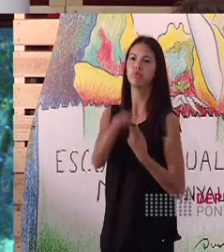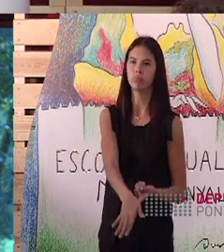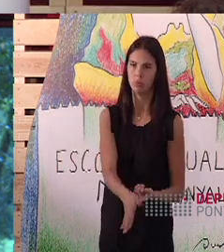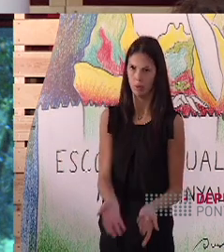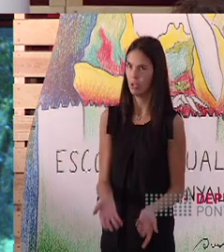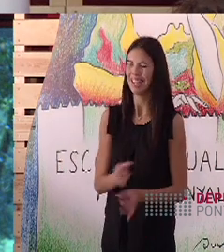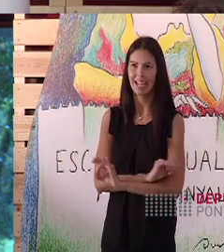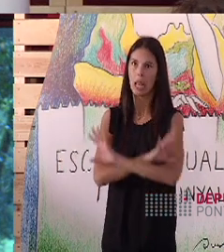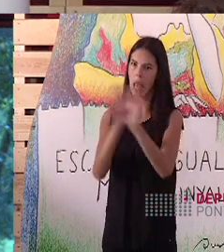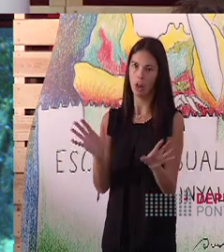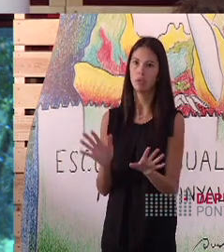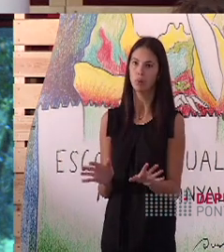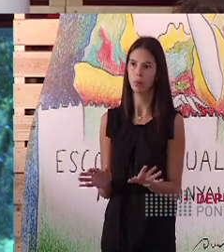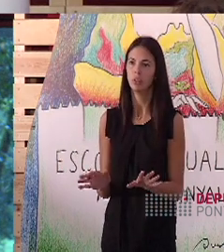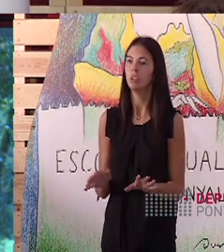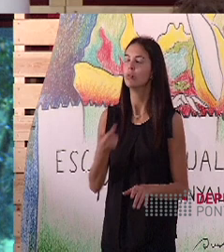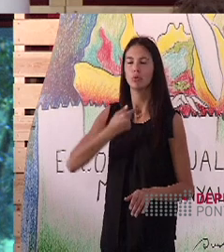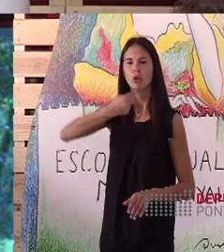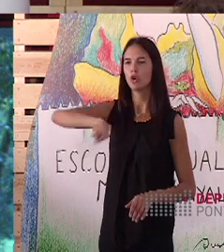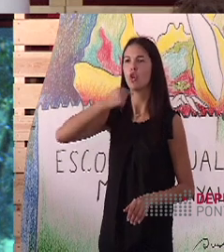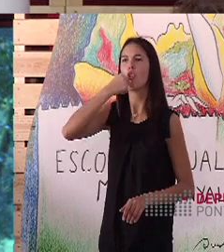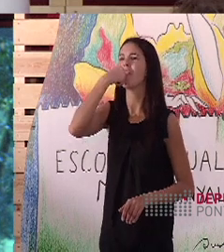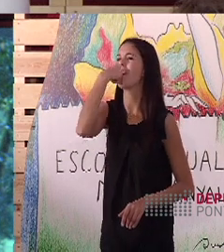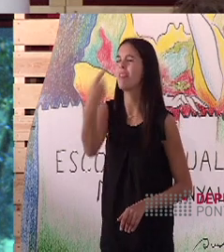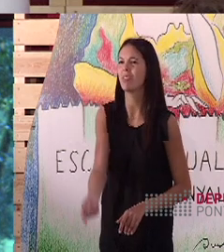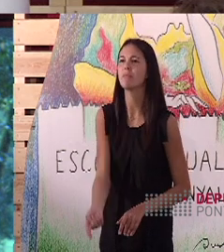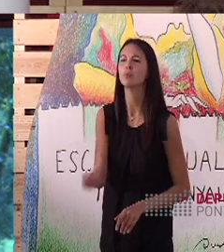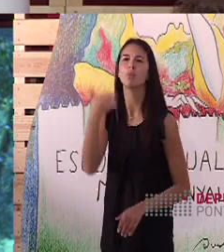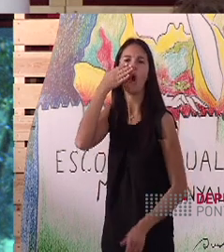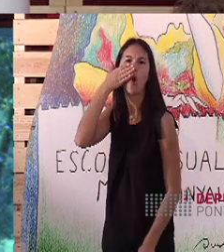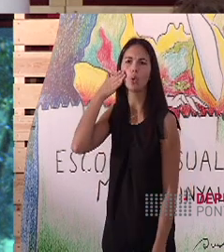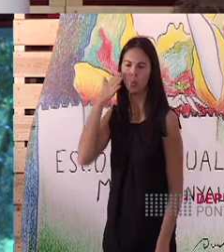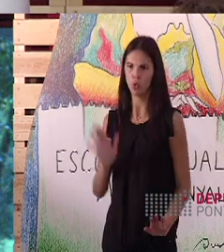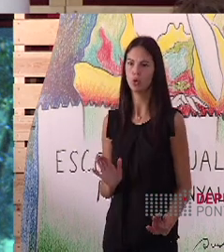claramente abolicionistas, e o decimos cun profundo orgullo,